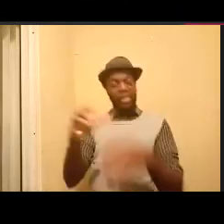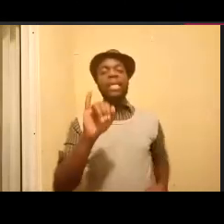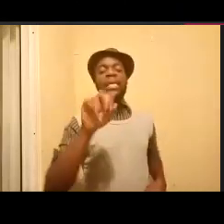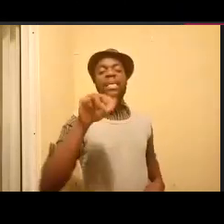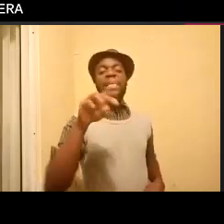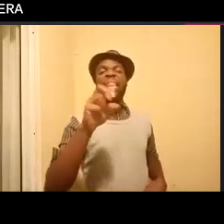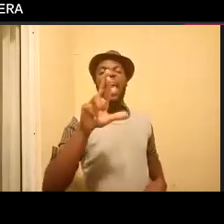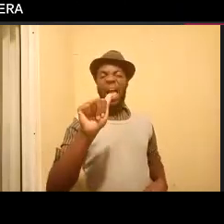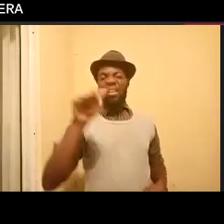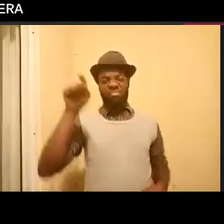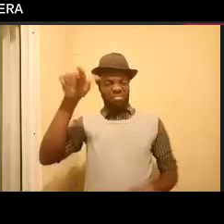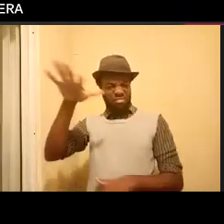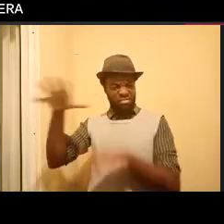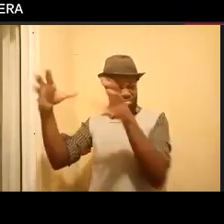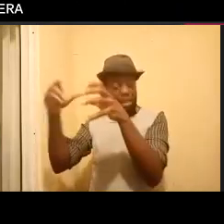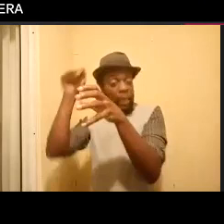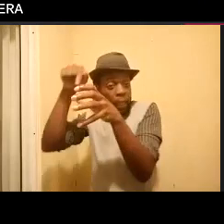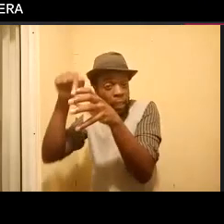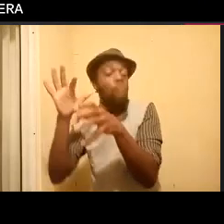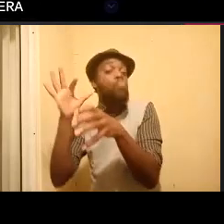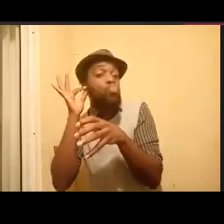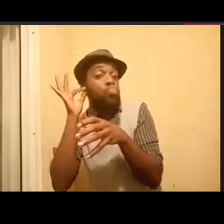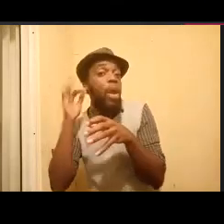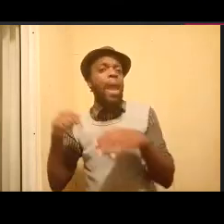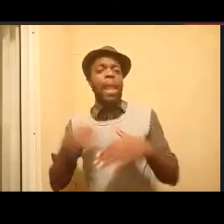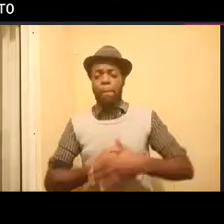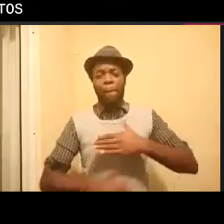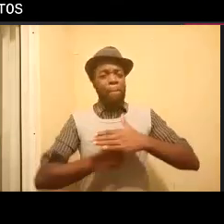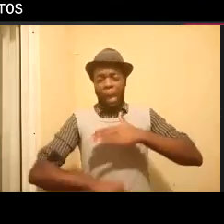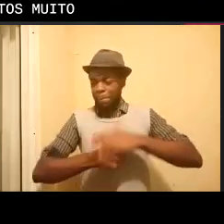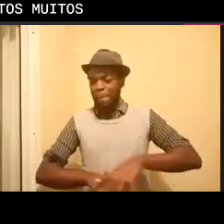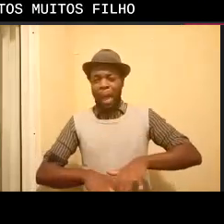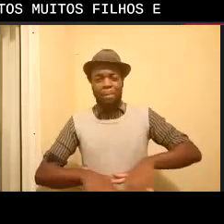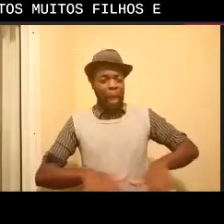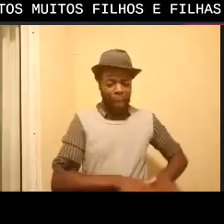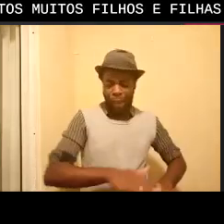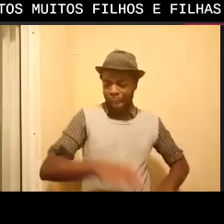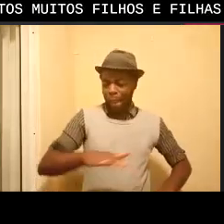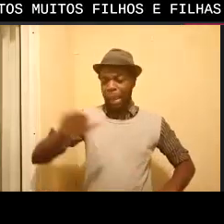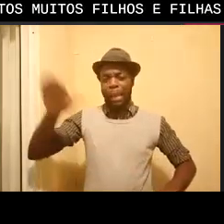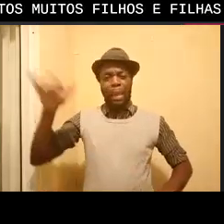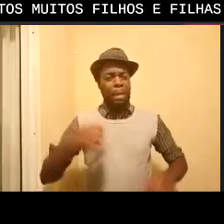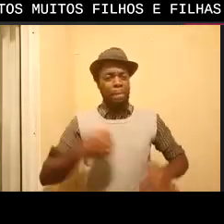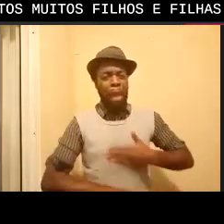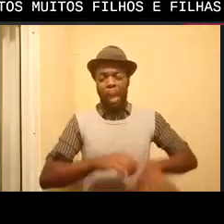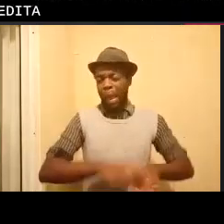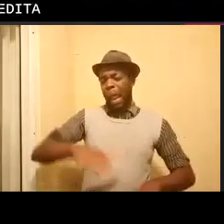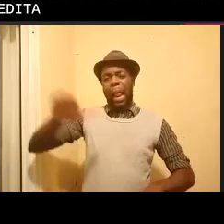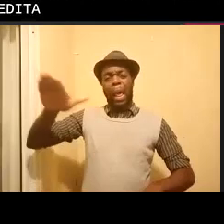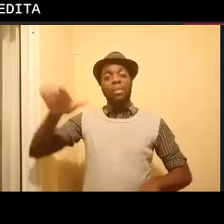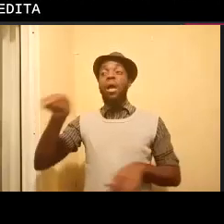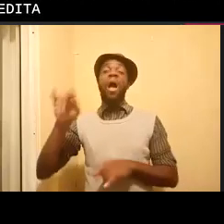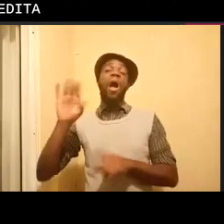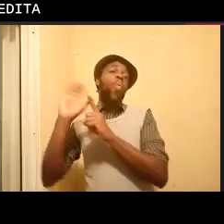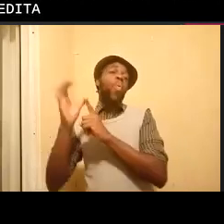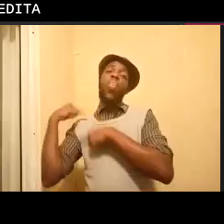y las mujeres Embera tienen muchísimos, muchísimos hijos e hijas. Y se cree que es por cuestión cultural, pero